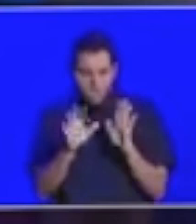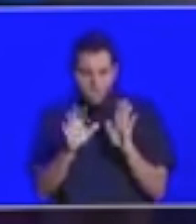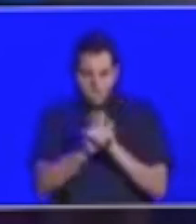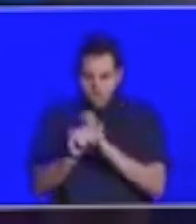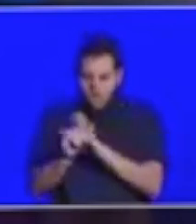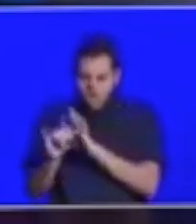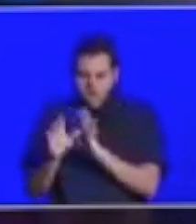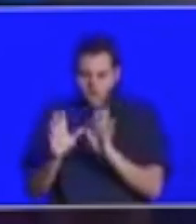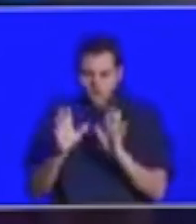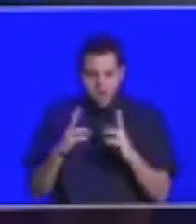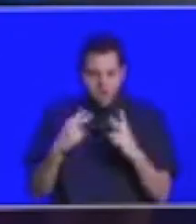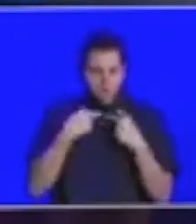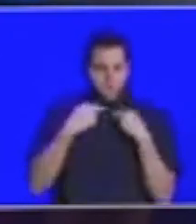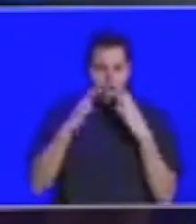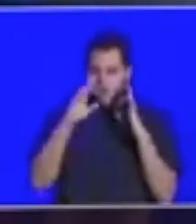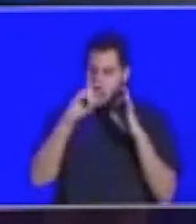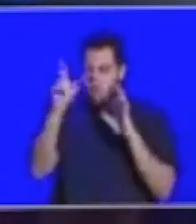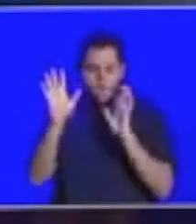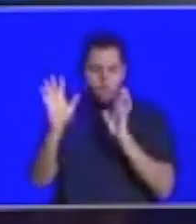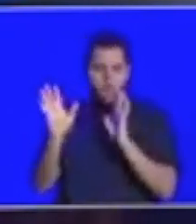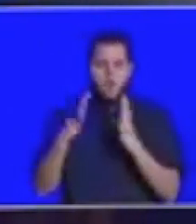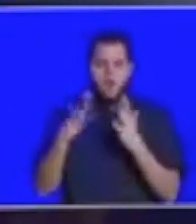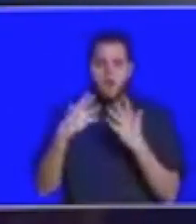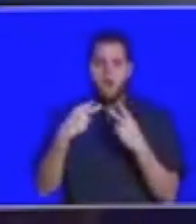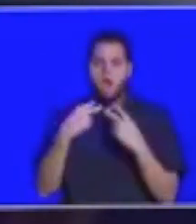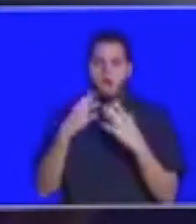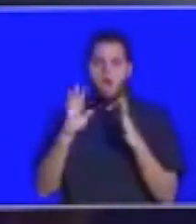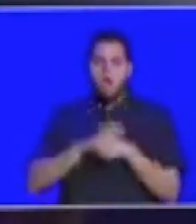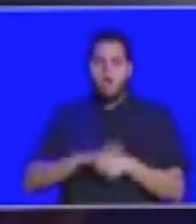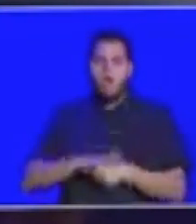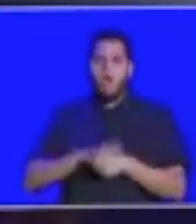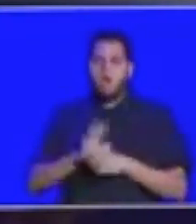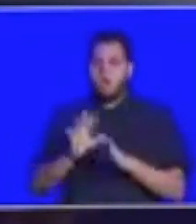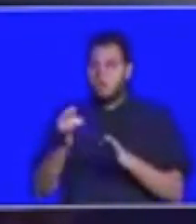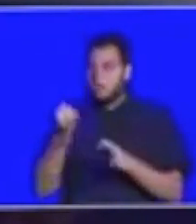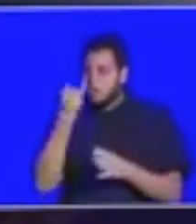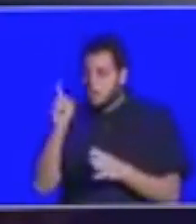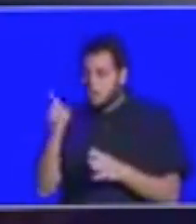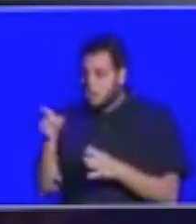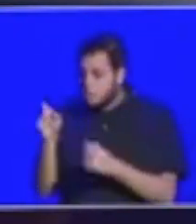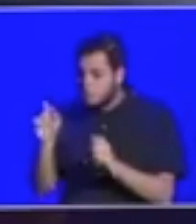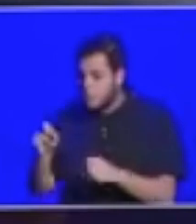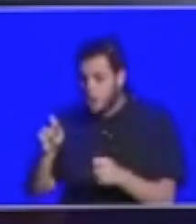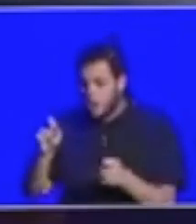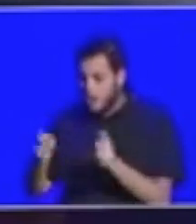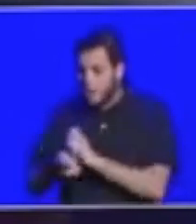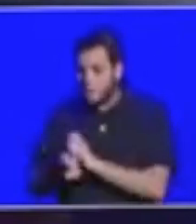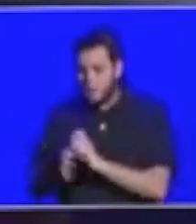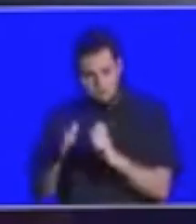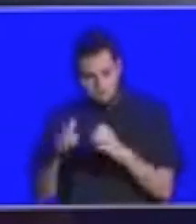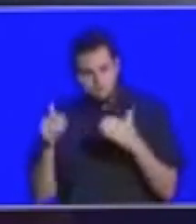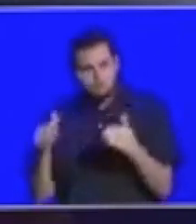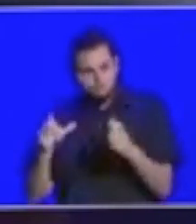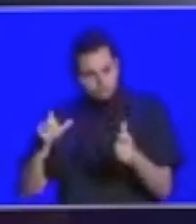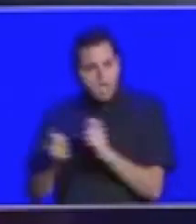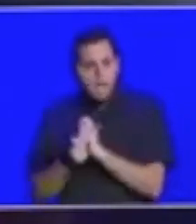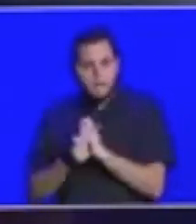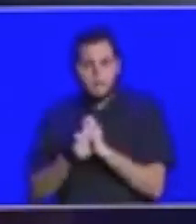sofoca. Y si es algo que puedes cambiar, hazlo. Si es algo que no puedes